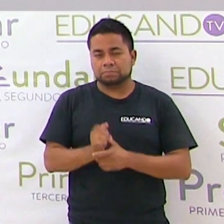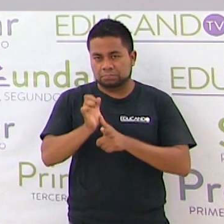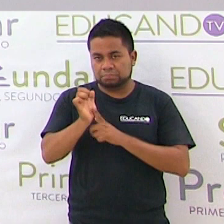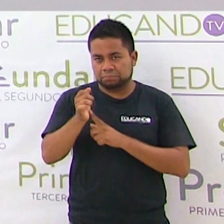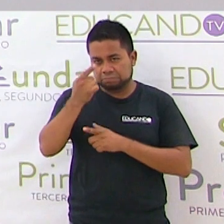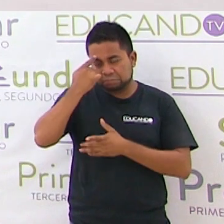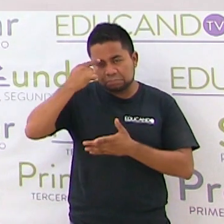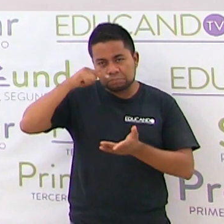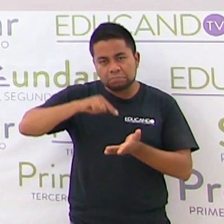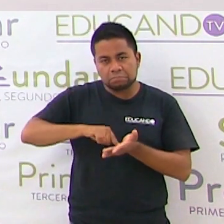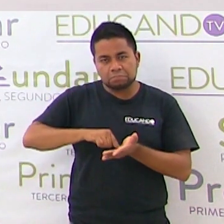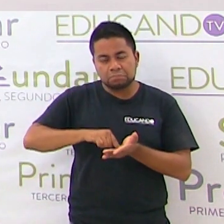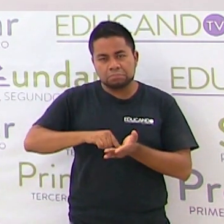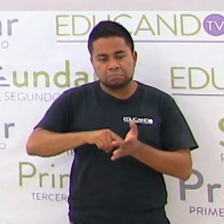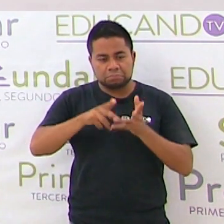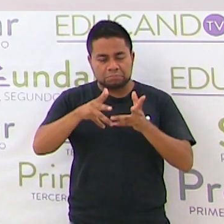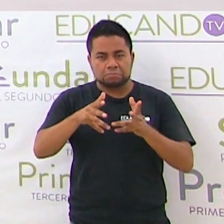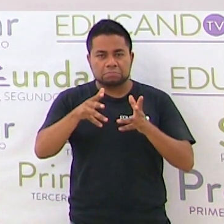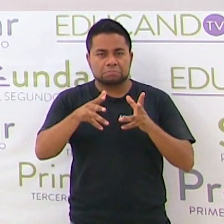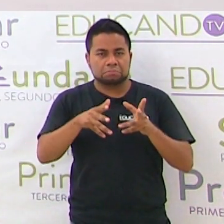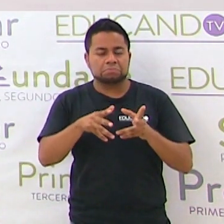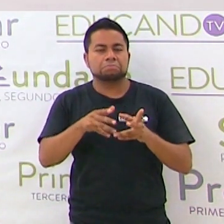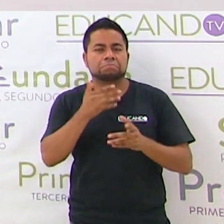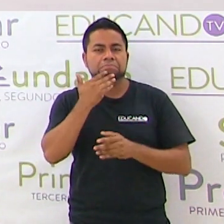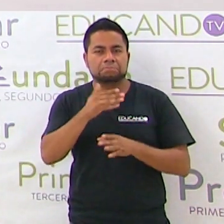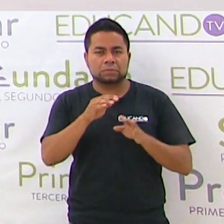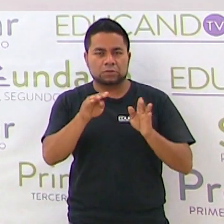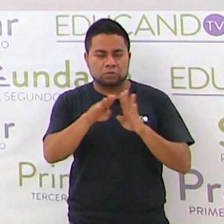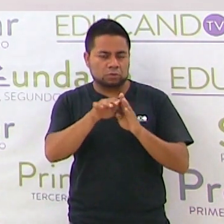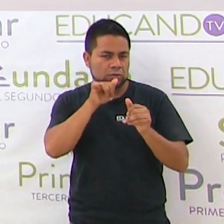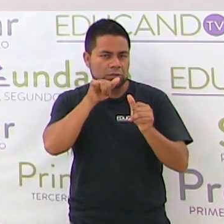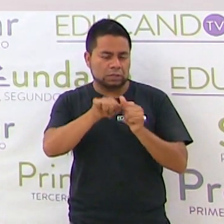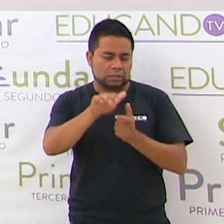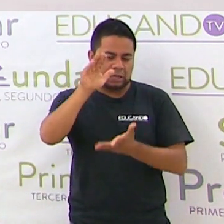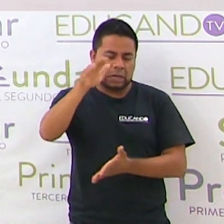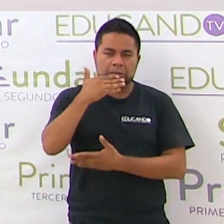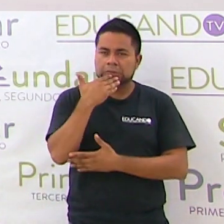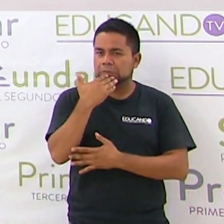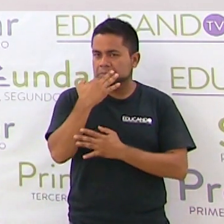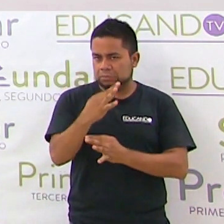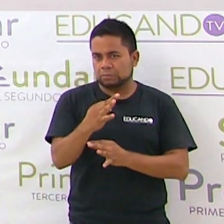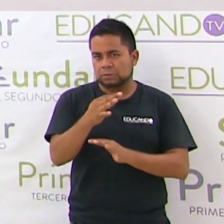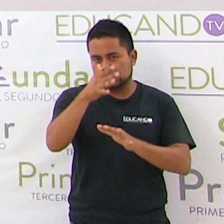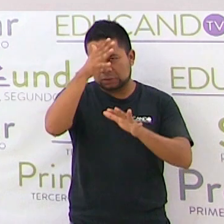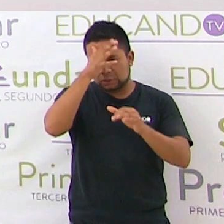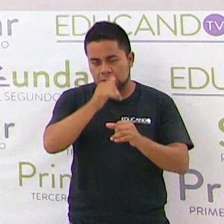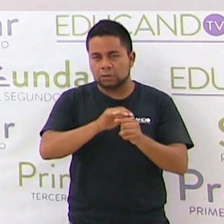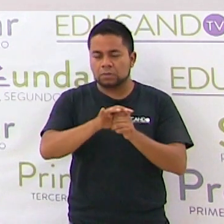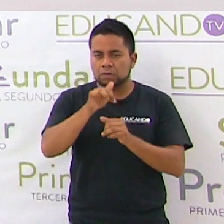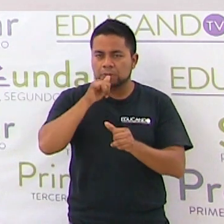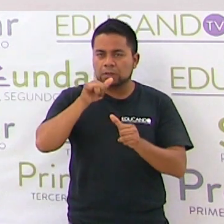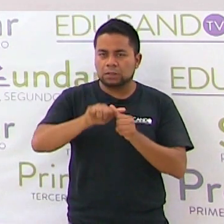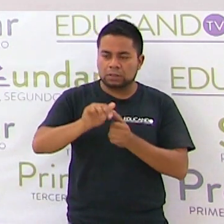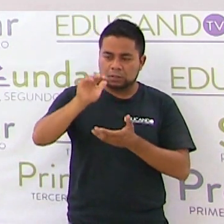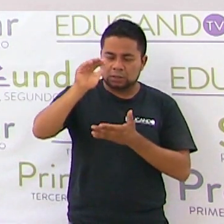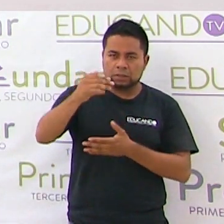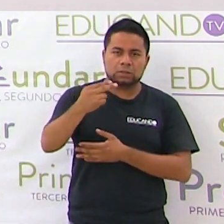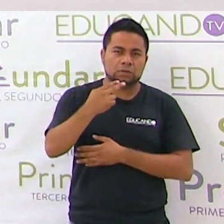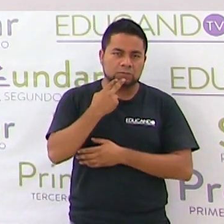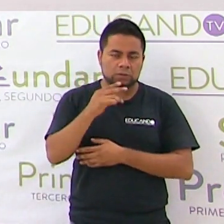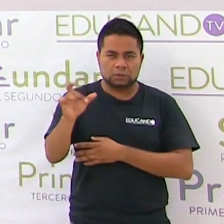ahí nos quedamos con el uso de las mayúsculas. Acuérdense entonces, las mayúsculas se utilizan